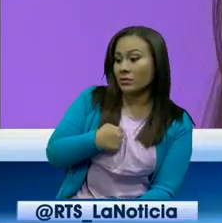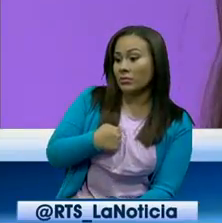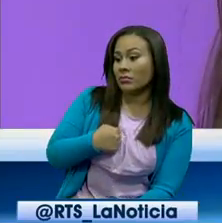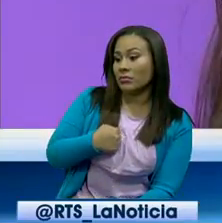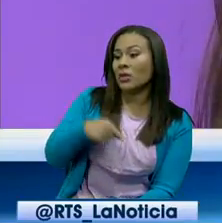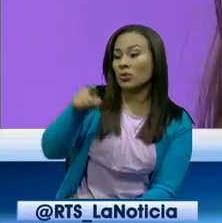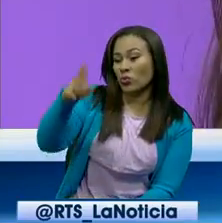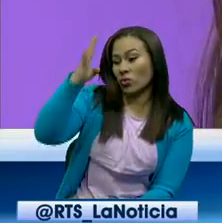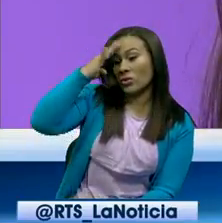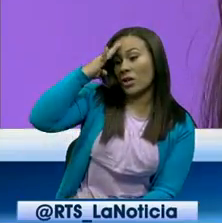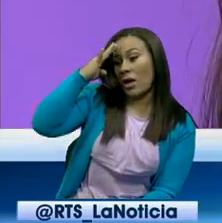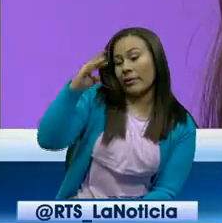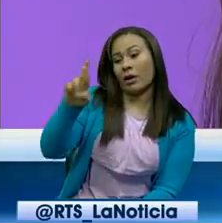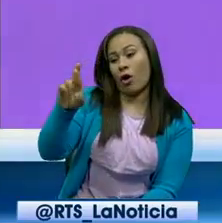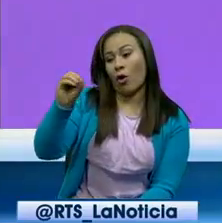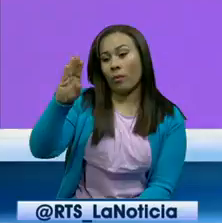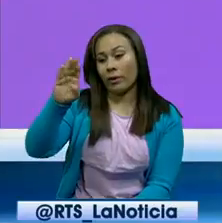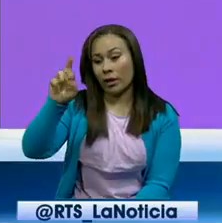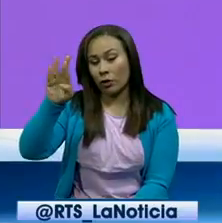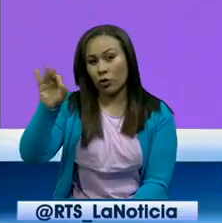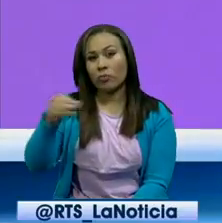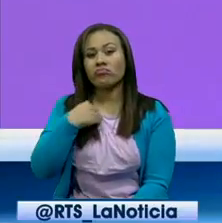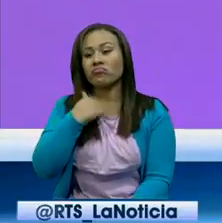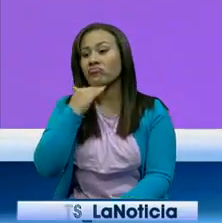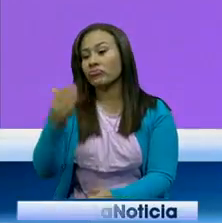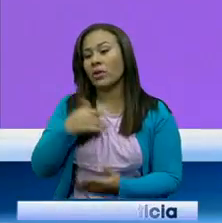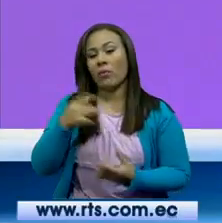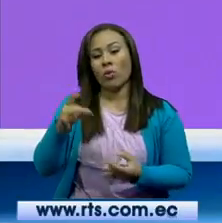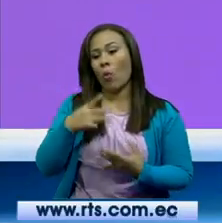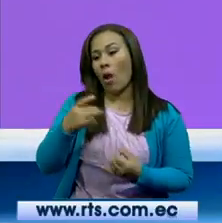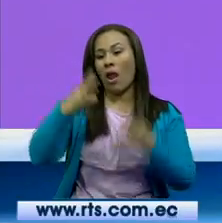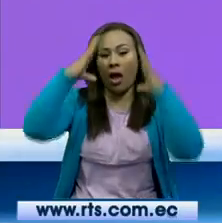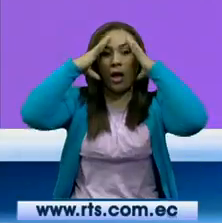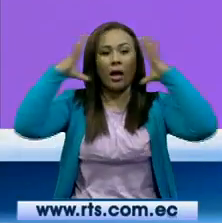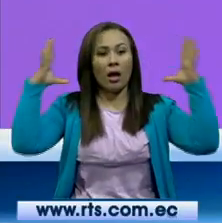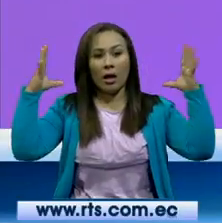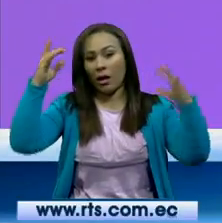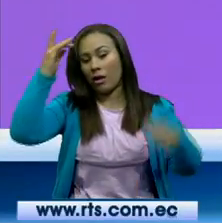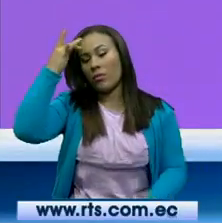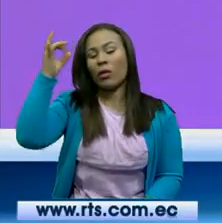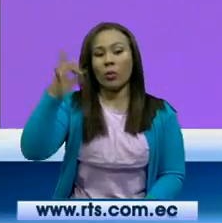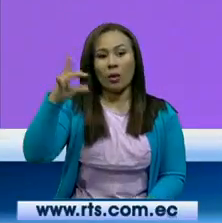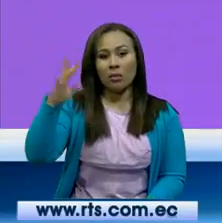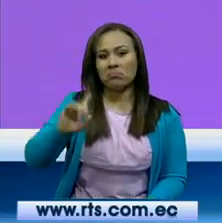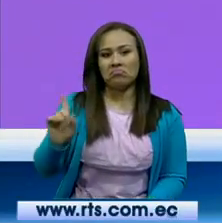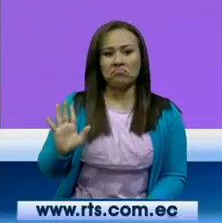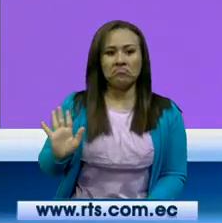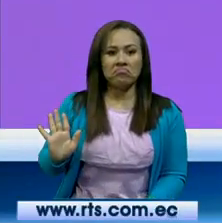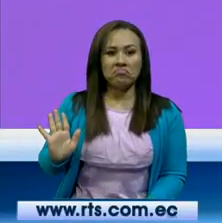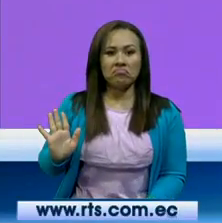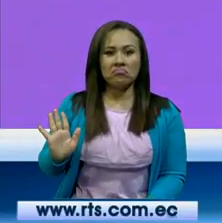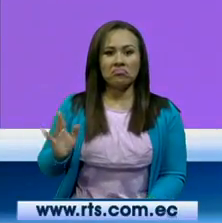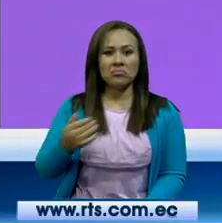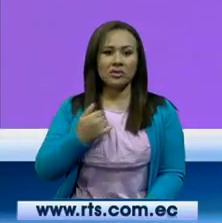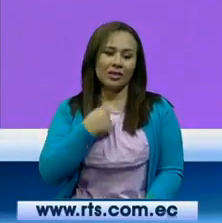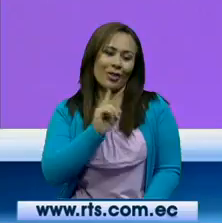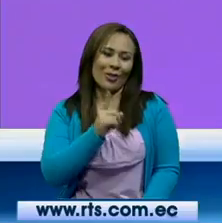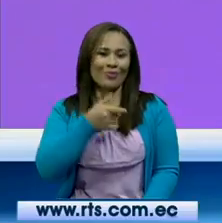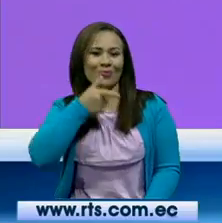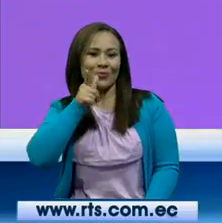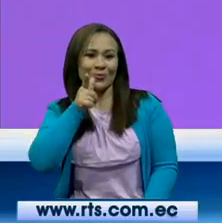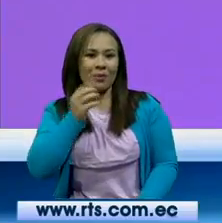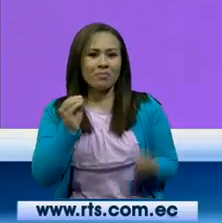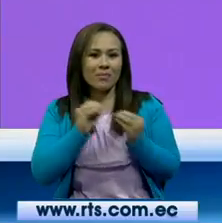sabes una cosa roberto ya no me duele más la cabeza ya tampoco tengo más